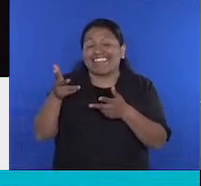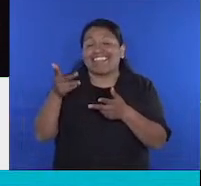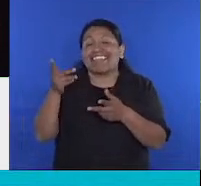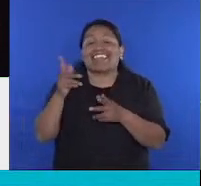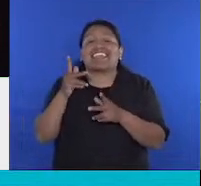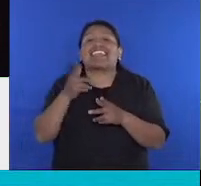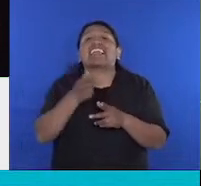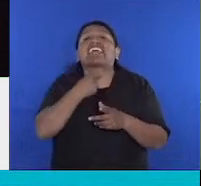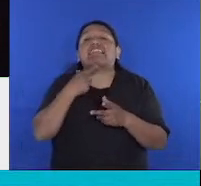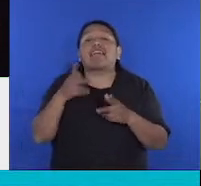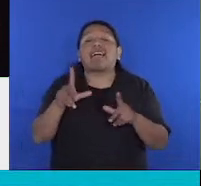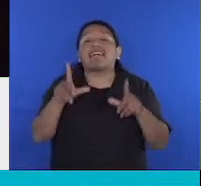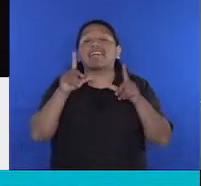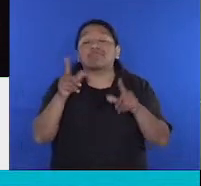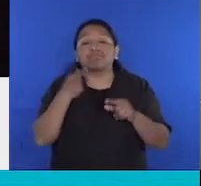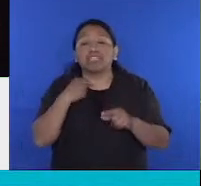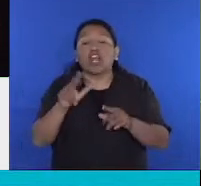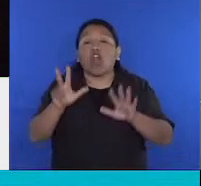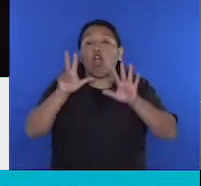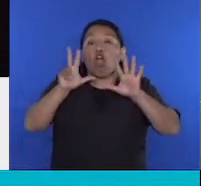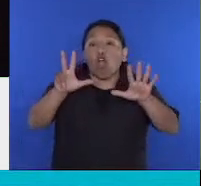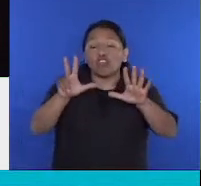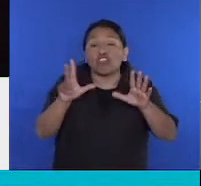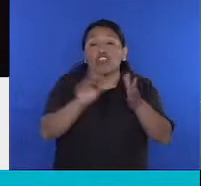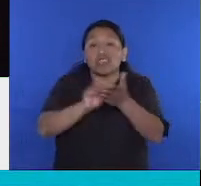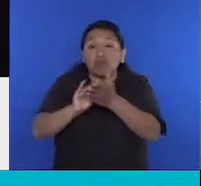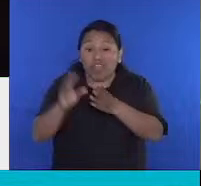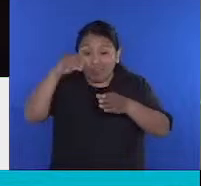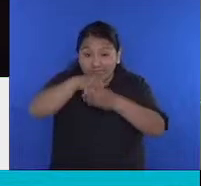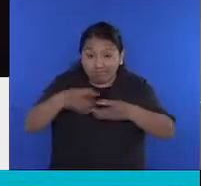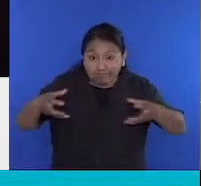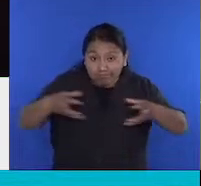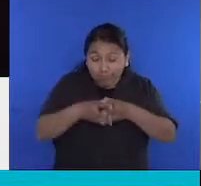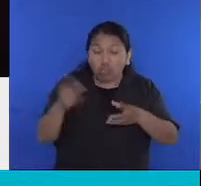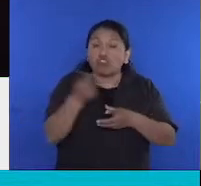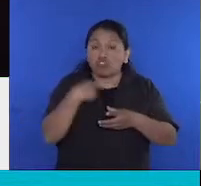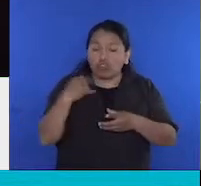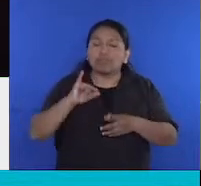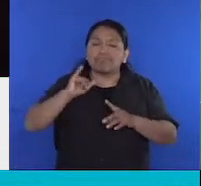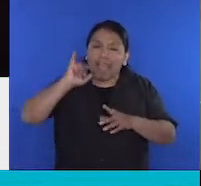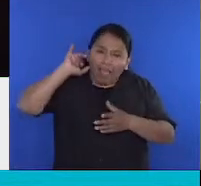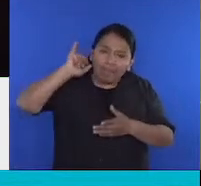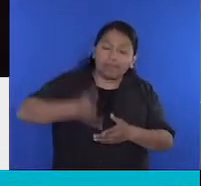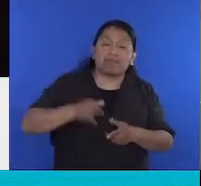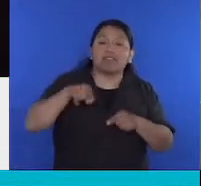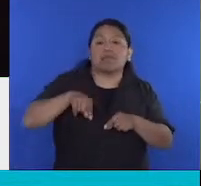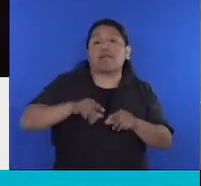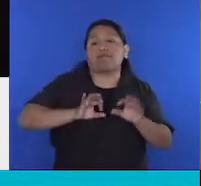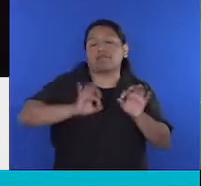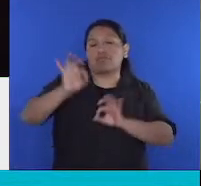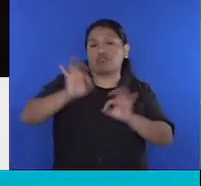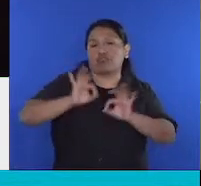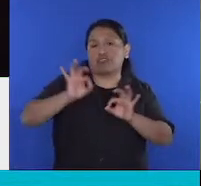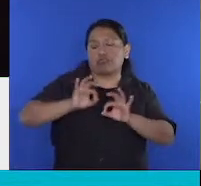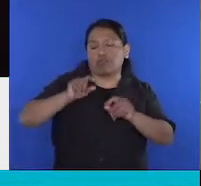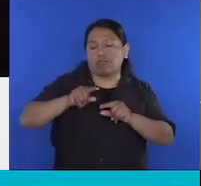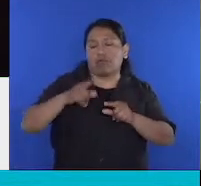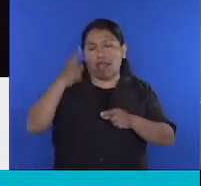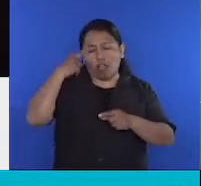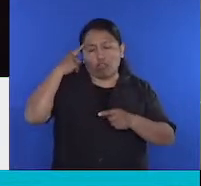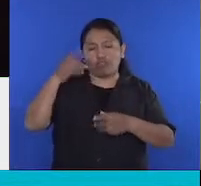8 diputados que integramos este bloque hemos votado afirmativamente, absolutamente a conciencia este proyecto.